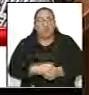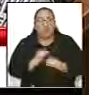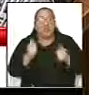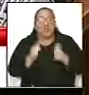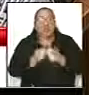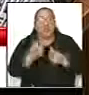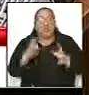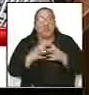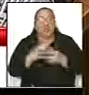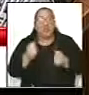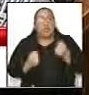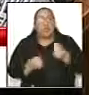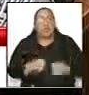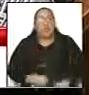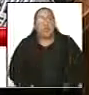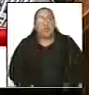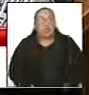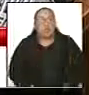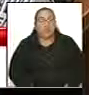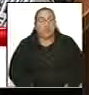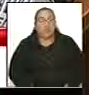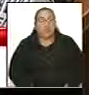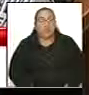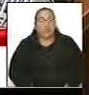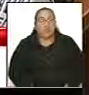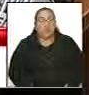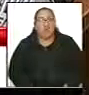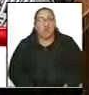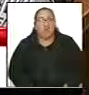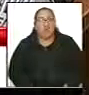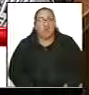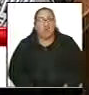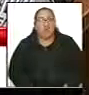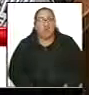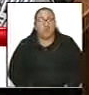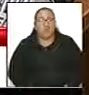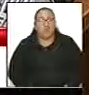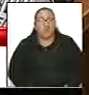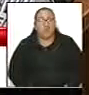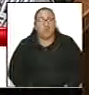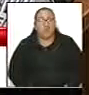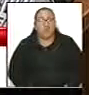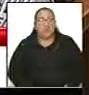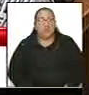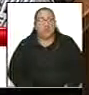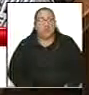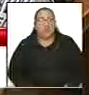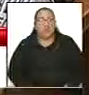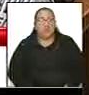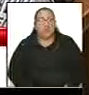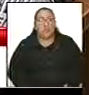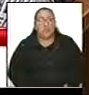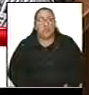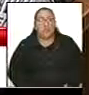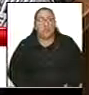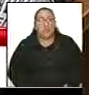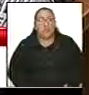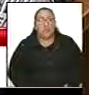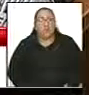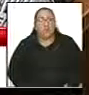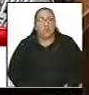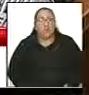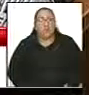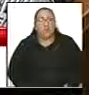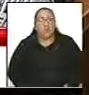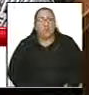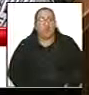transporte, ¿no? A nivel nacional, que en ese momento realmente era bastante limitado, porque todos sabemos que existía un solo operador que daba inclusive servicio